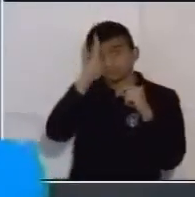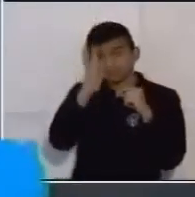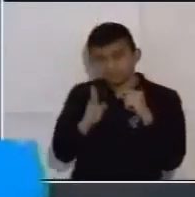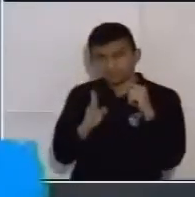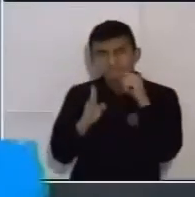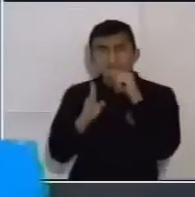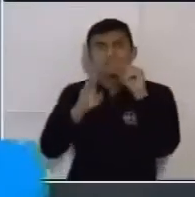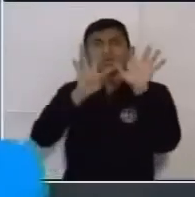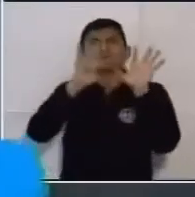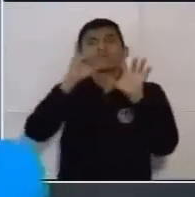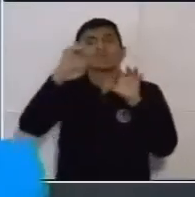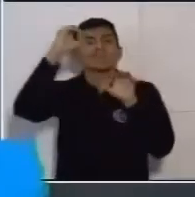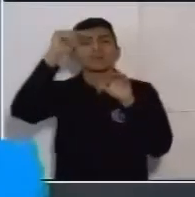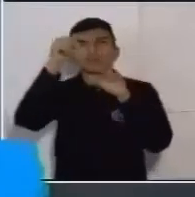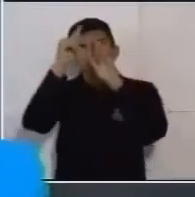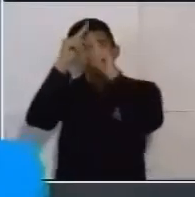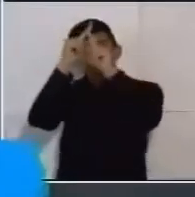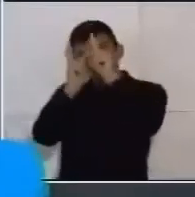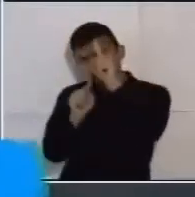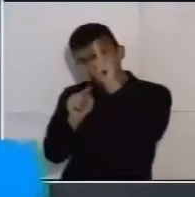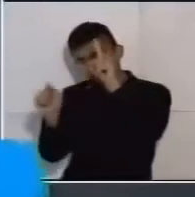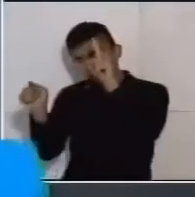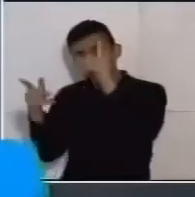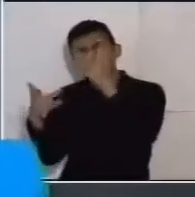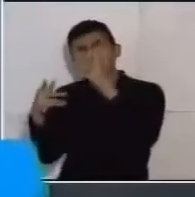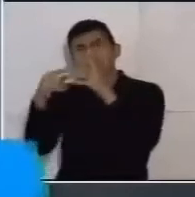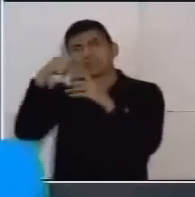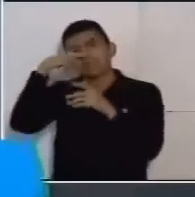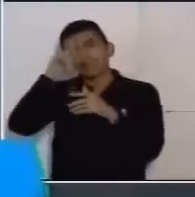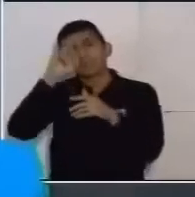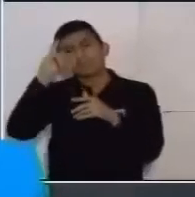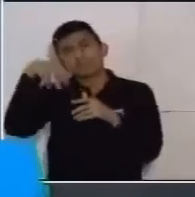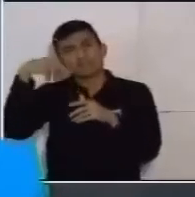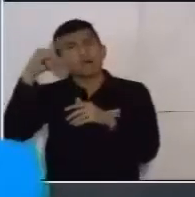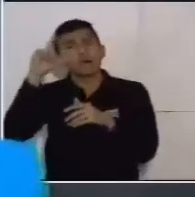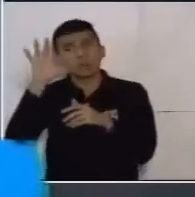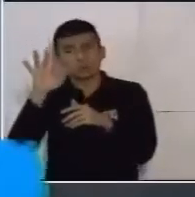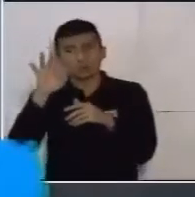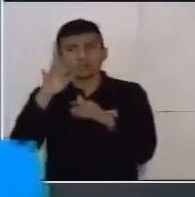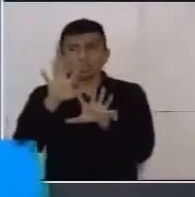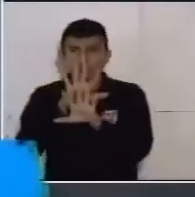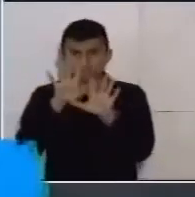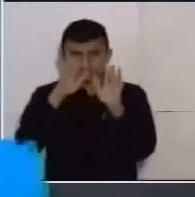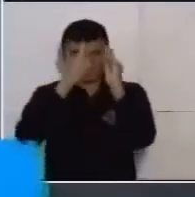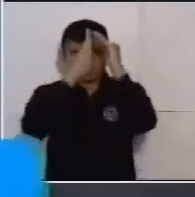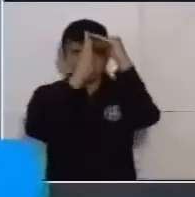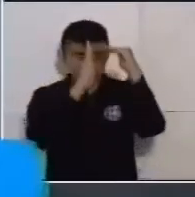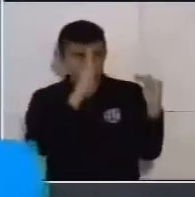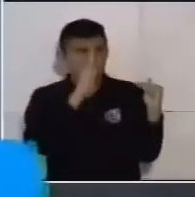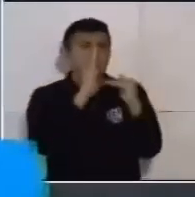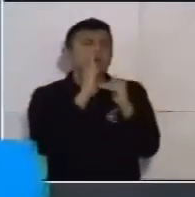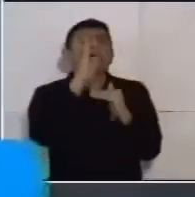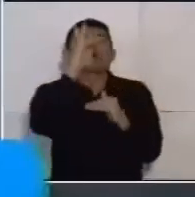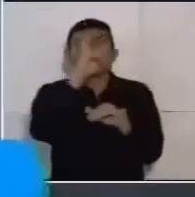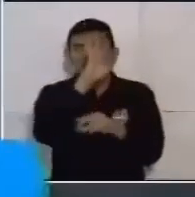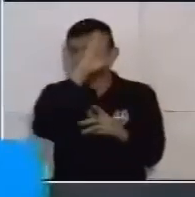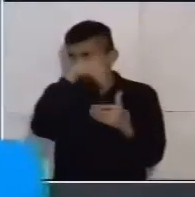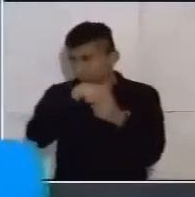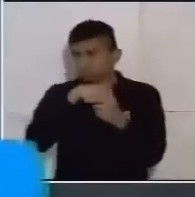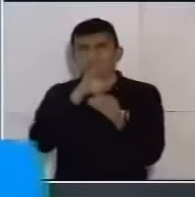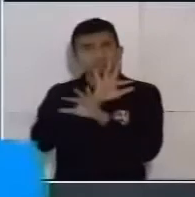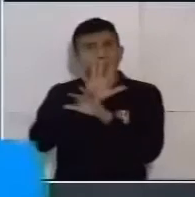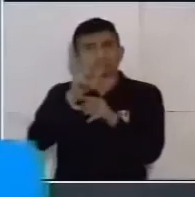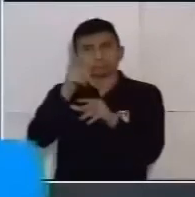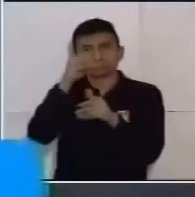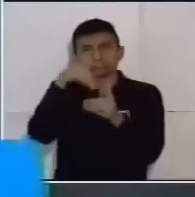con 90 grados de inclinación y formé un triángulo. Me quedó este espacio, hice otra línea paralela, formé